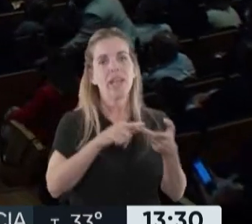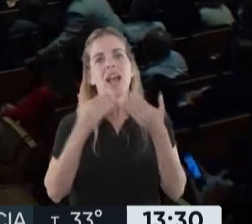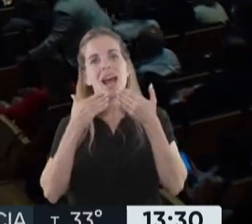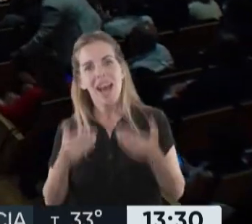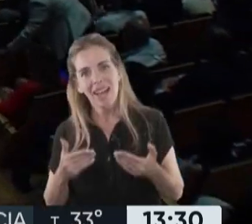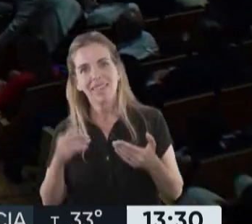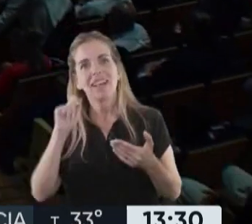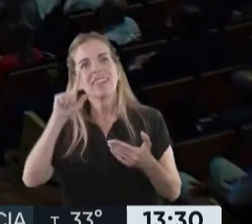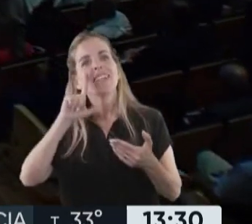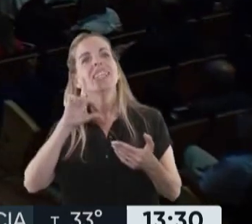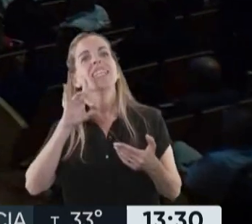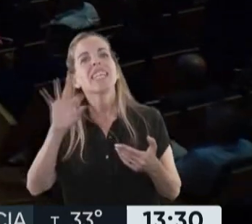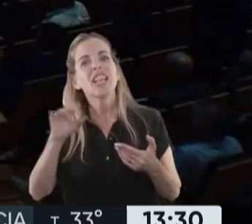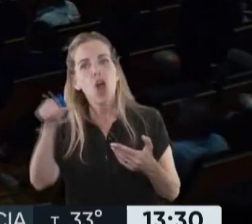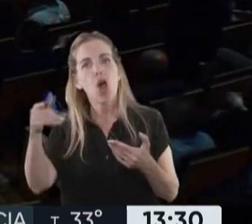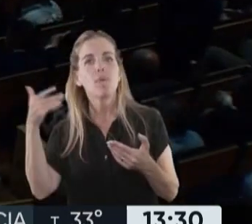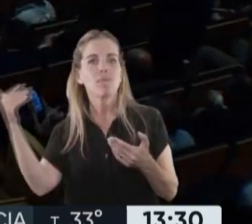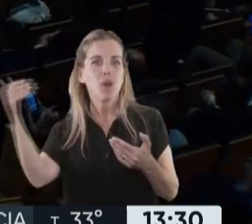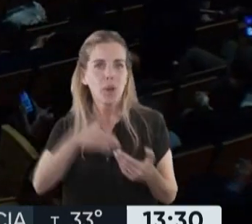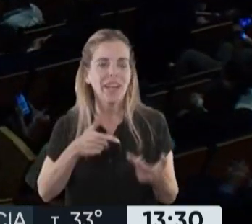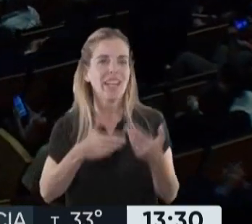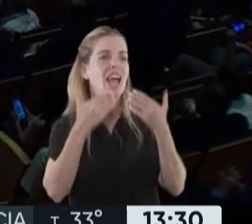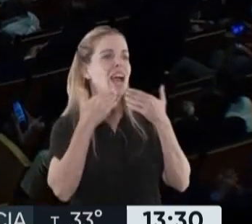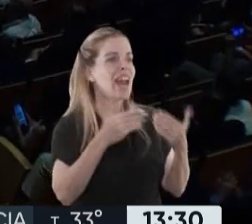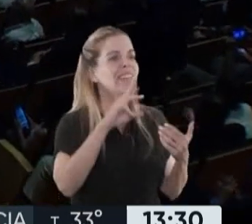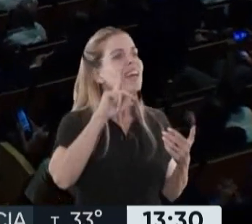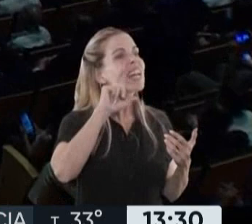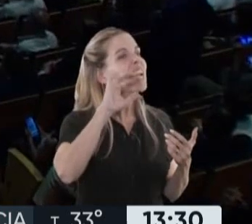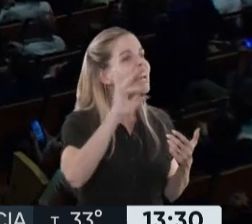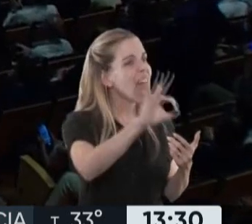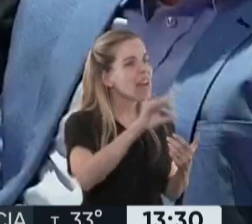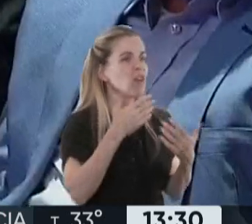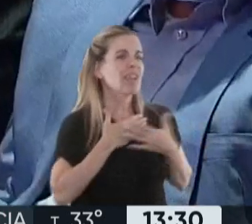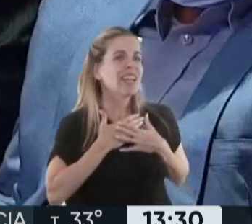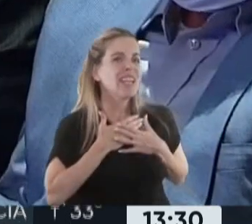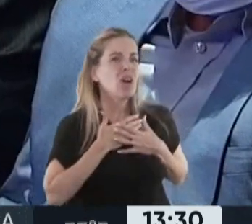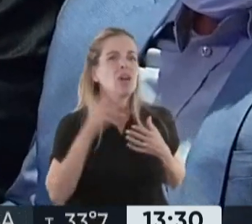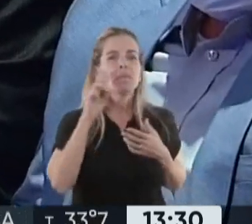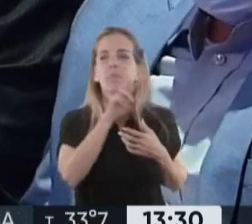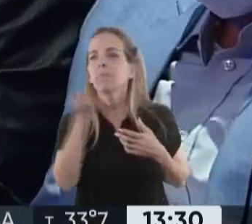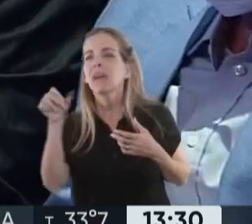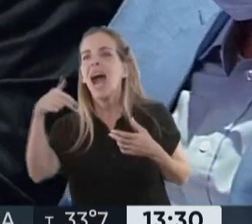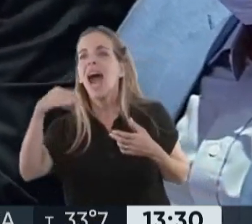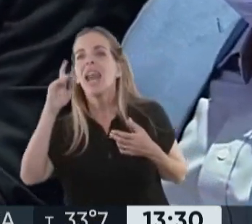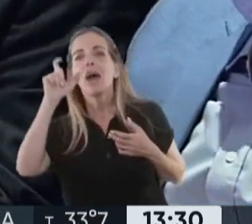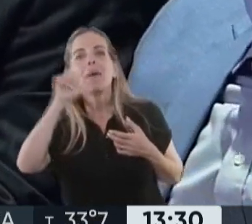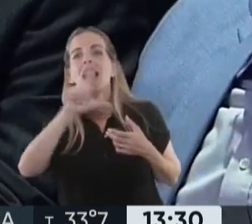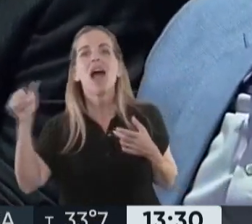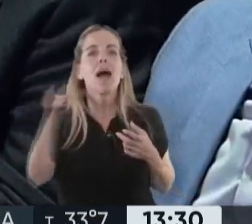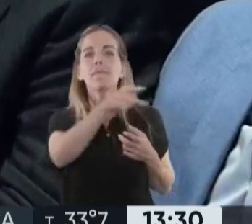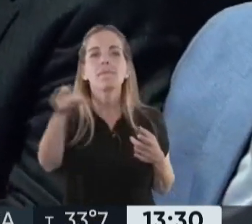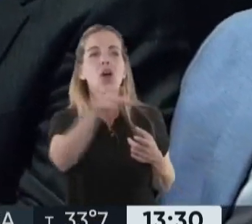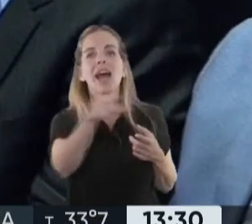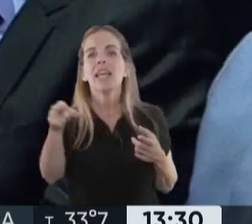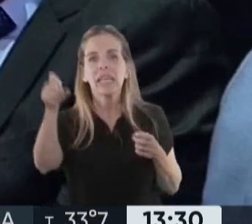Gracias, Gildo, querido. Gracias, Ricardo, querido. Escuché que estaba Arabela, que no sé, no la veo por ahí, pero